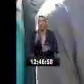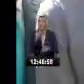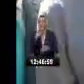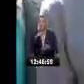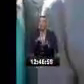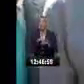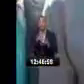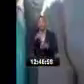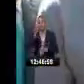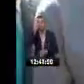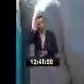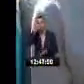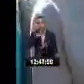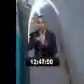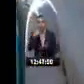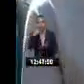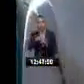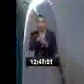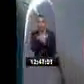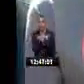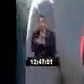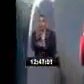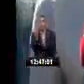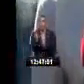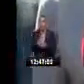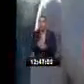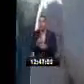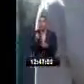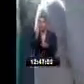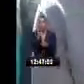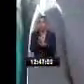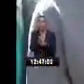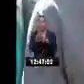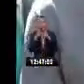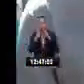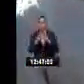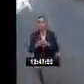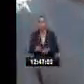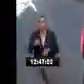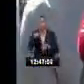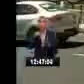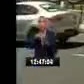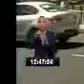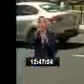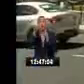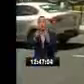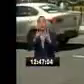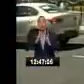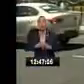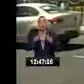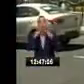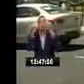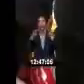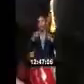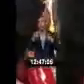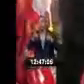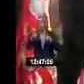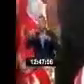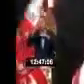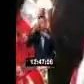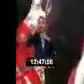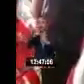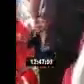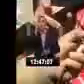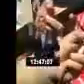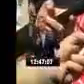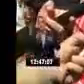derivar a otras casas de salud en el caso de traumatología no se está haciendo también vamos a investigar porque dentro del sistema de salud pública este es una buena noticia aseguraron